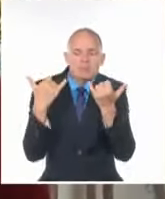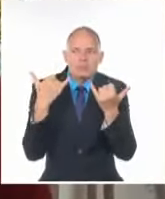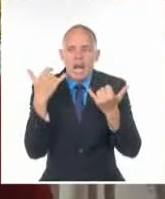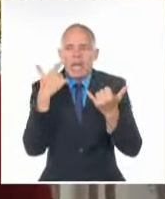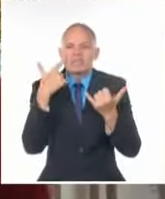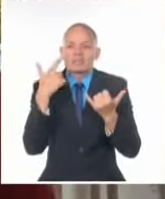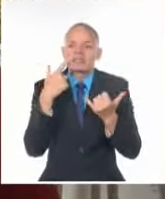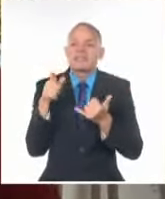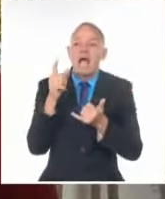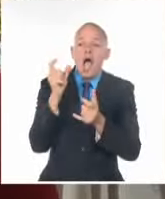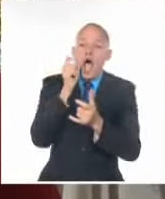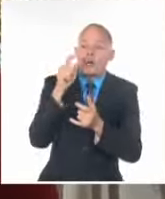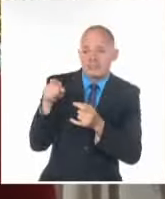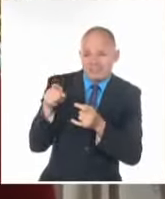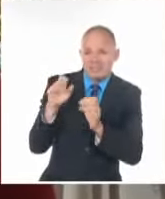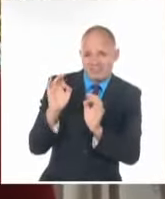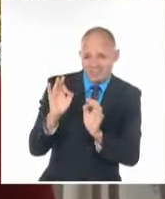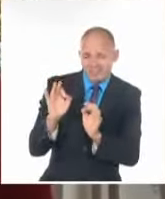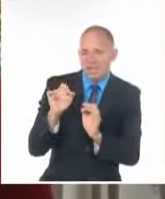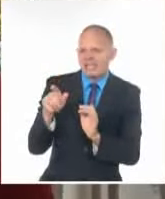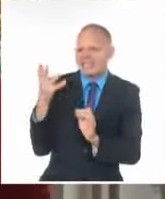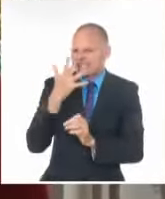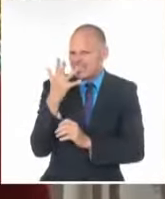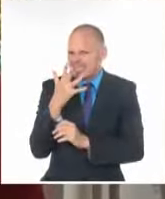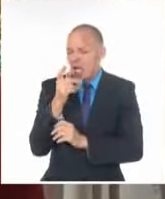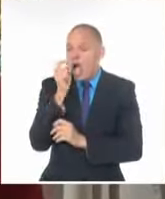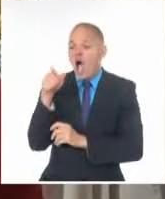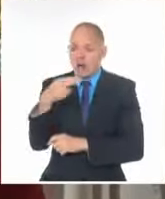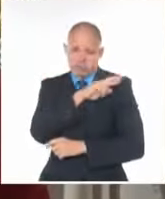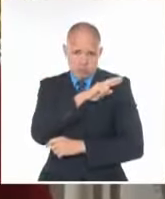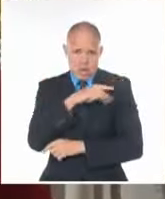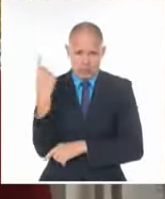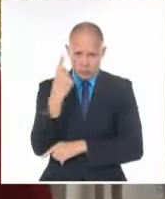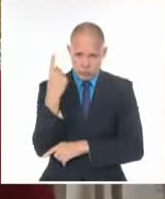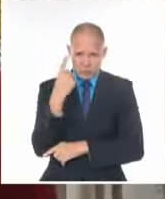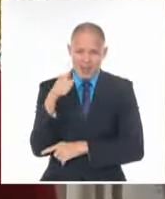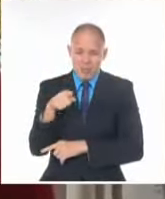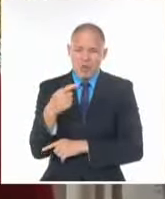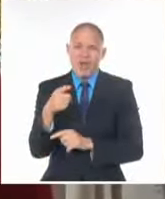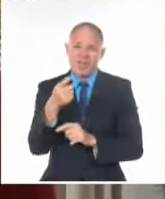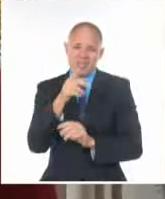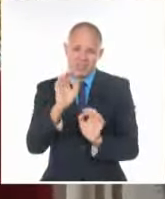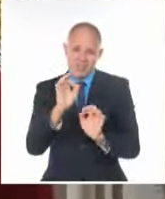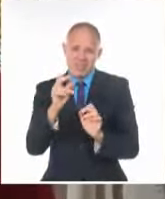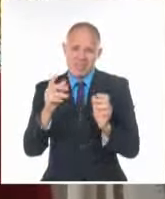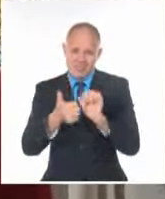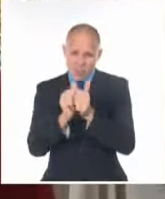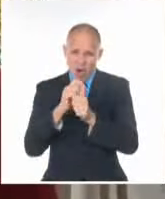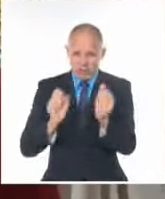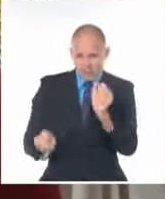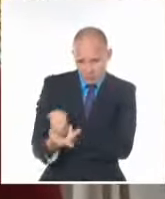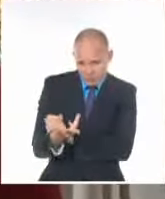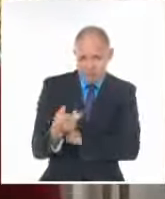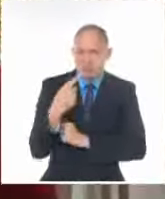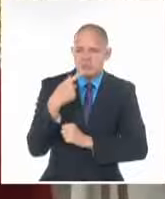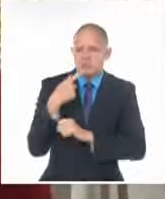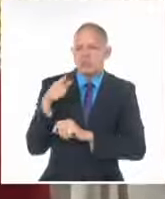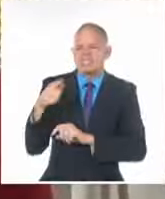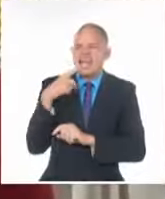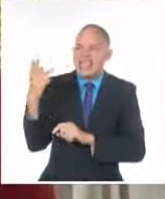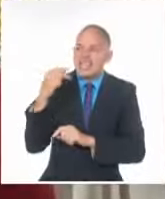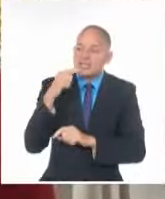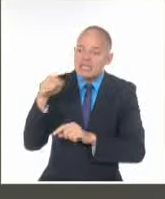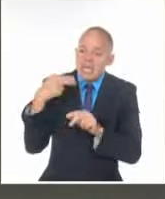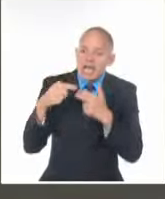Michael Ibargüen-Chuec, quien es el comisionado nacional de softball, quien nos va a poner al tanto de lo que va a pasar con esta final de las